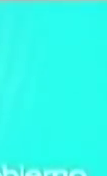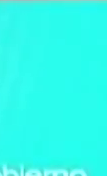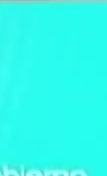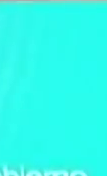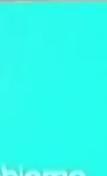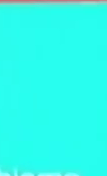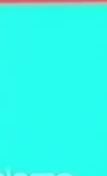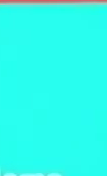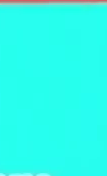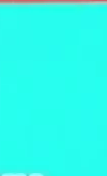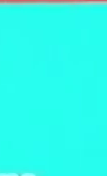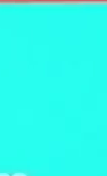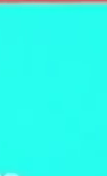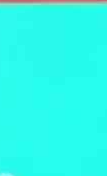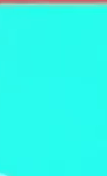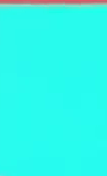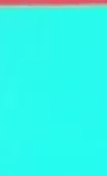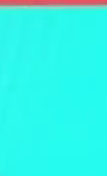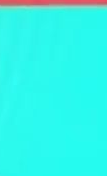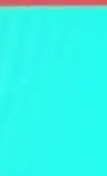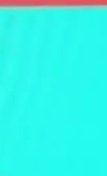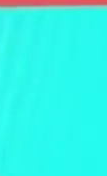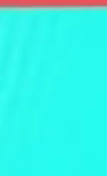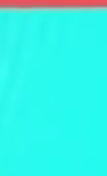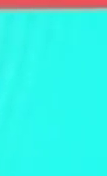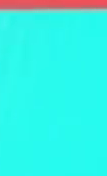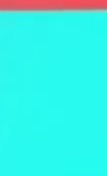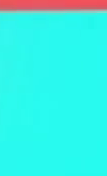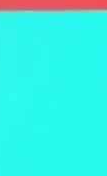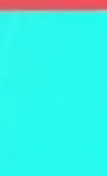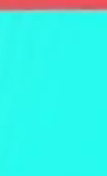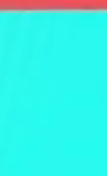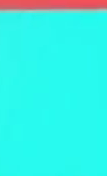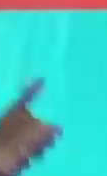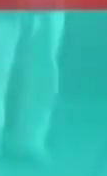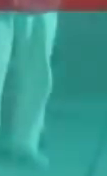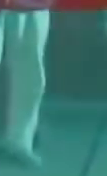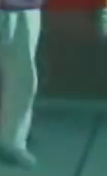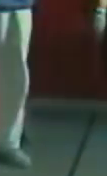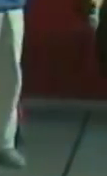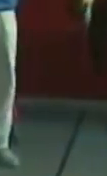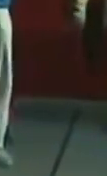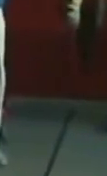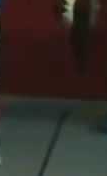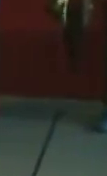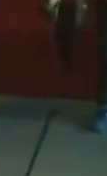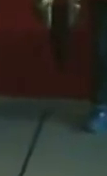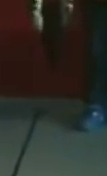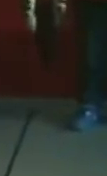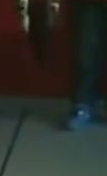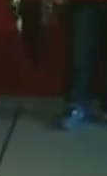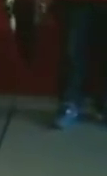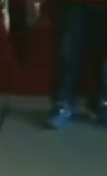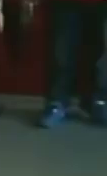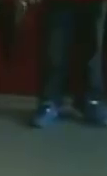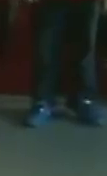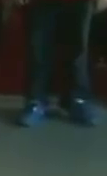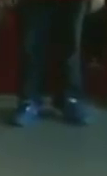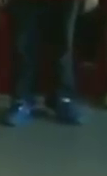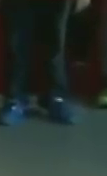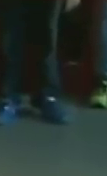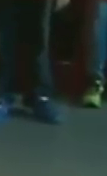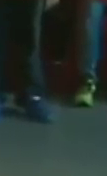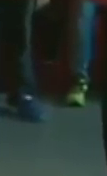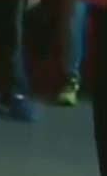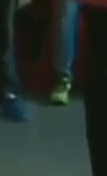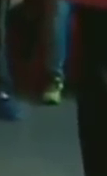Unidos. También es necesario recordar que la Organización Continental Latinoamericana y Caribeña de Estudiantes fue fundada en 1966 y es